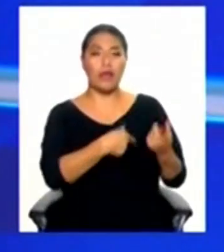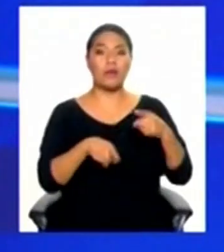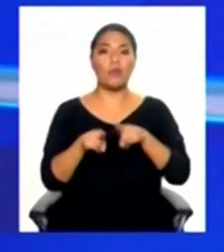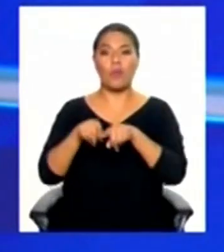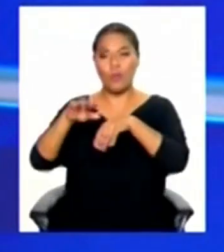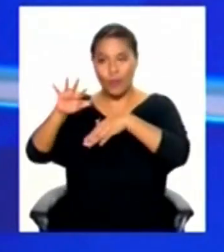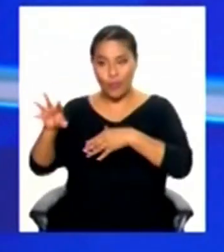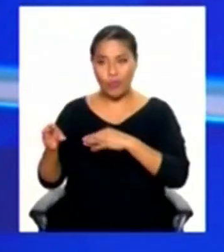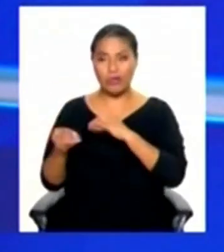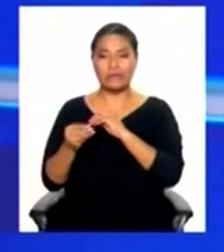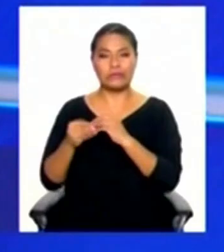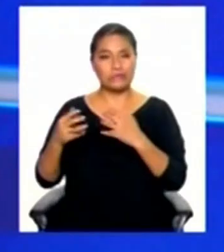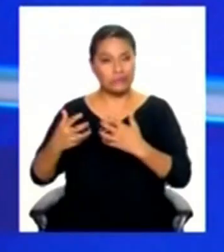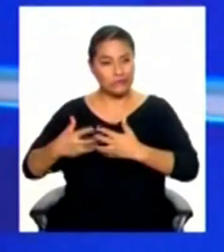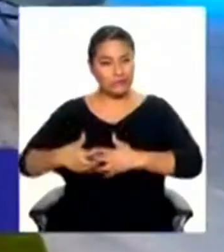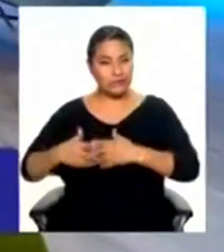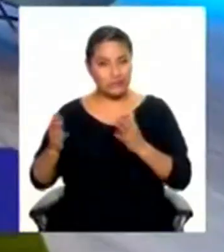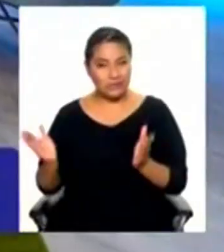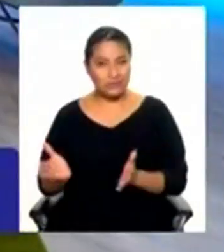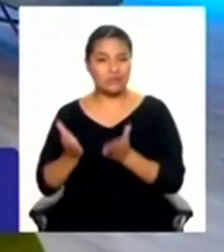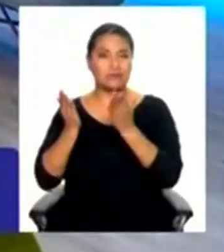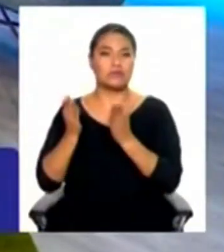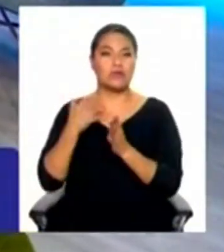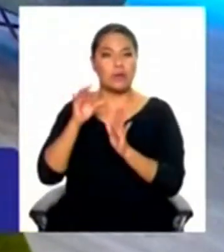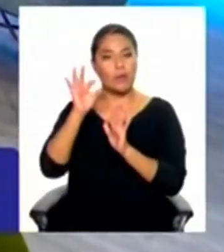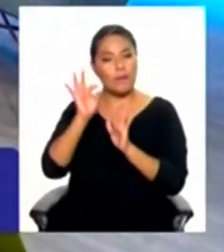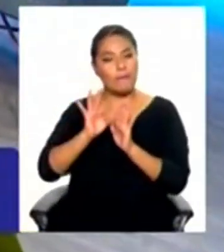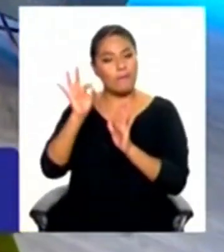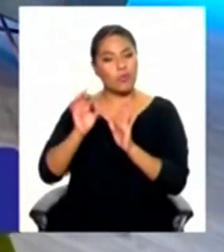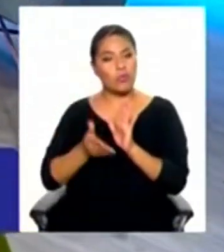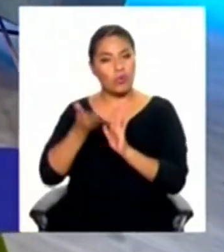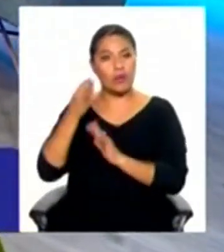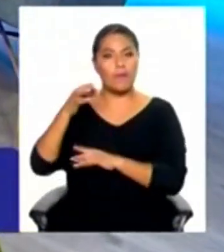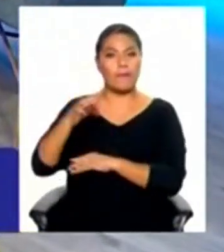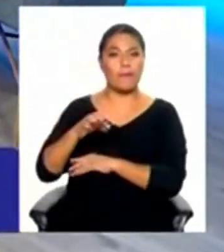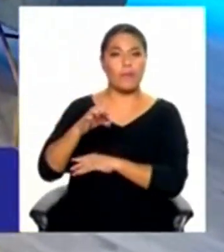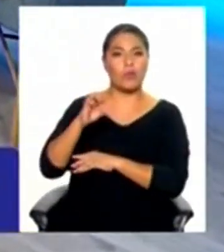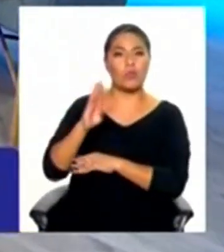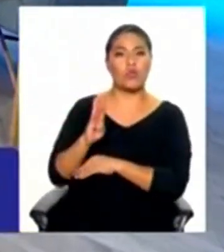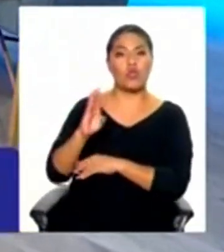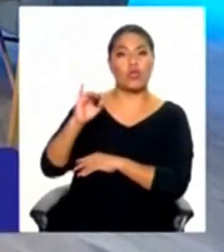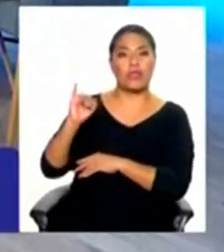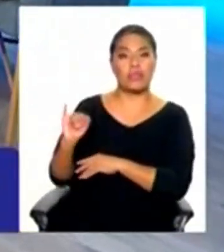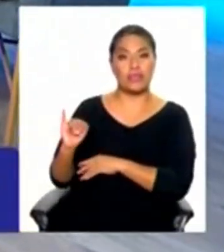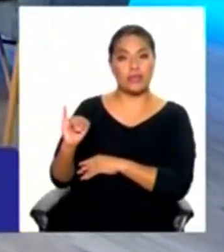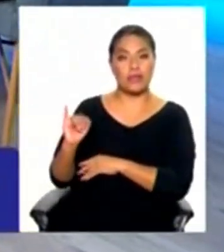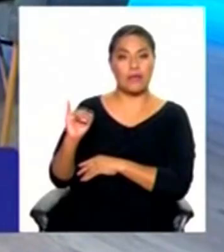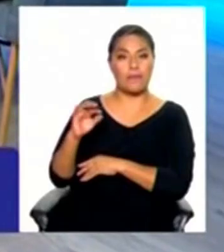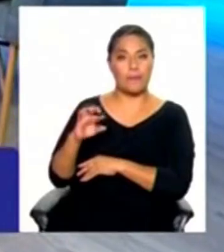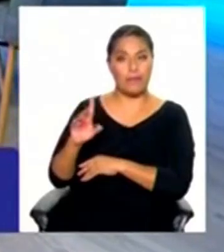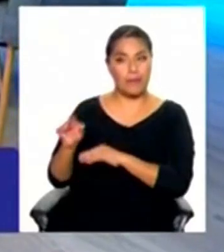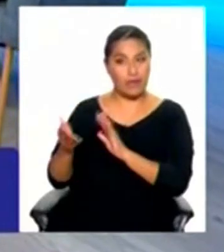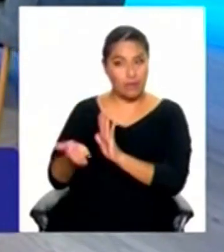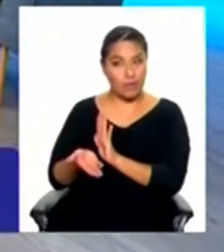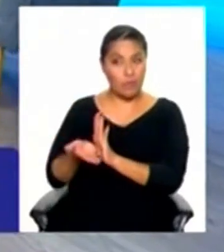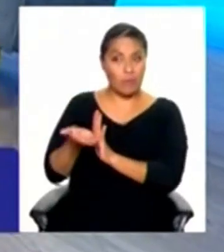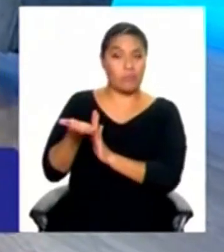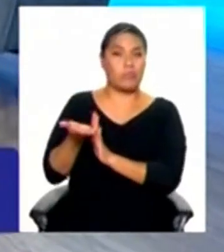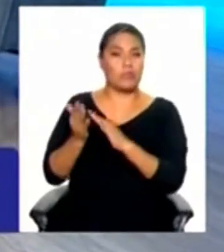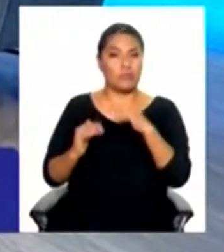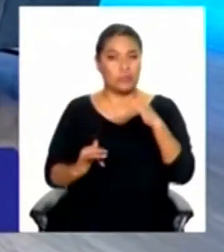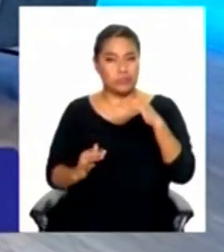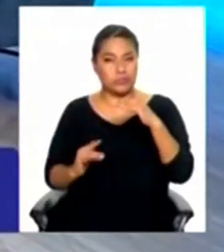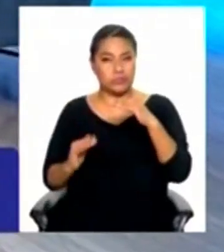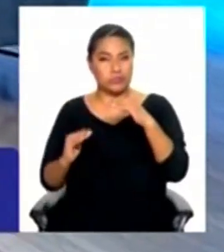un por lo menos en un punto porcentual del producto bruto interno y salir de estancamiento que Esperemos se dé hacia